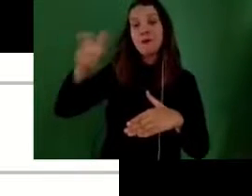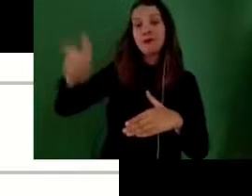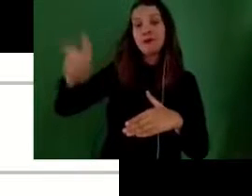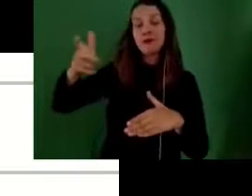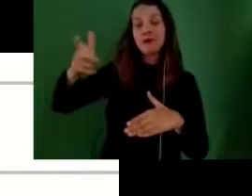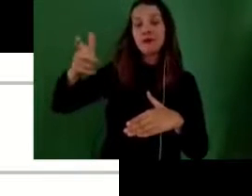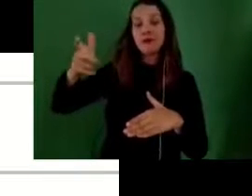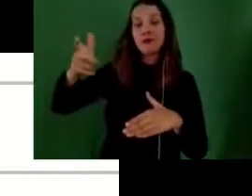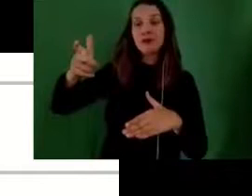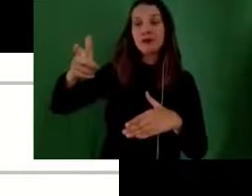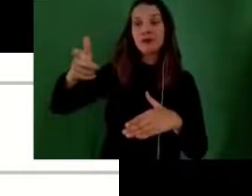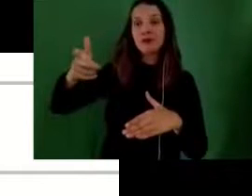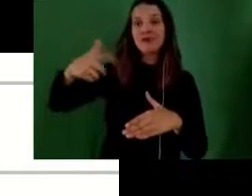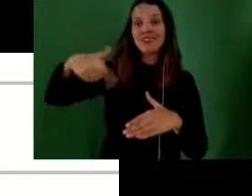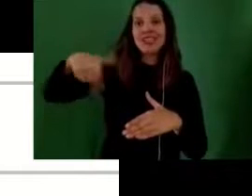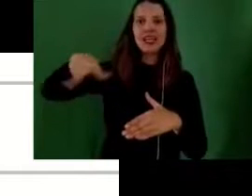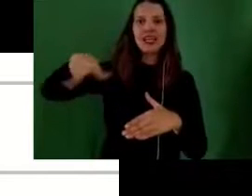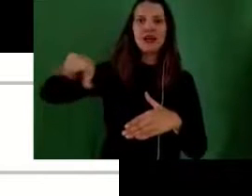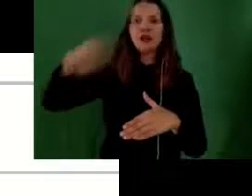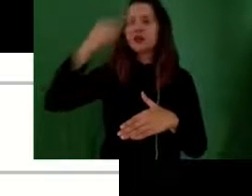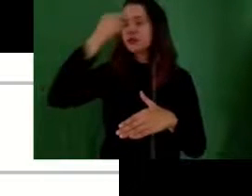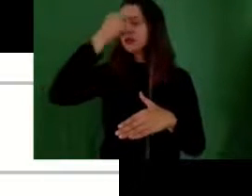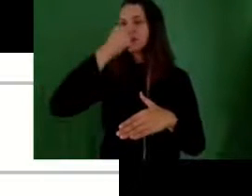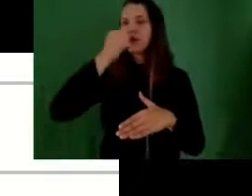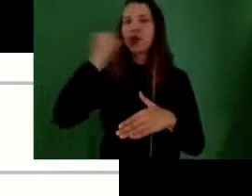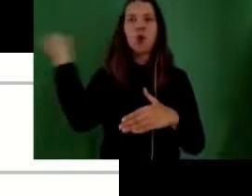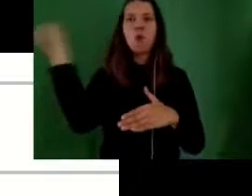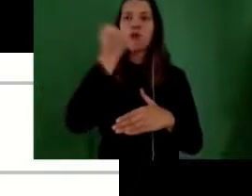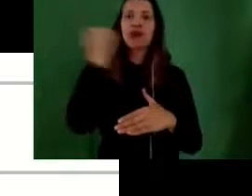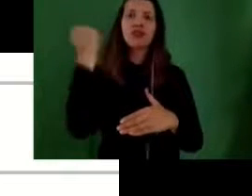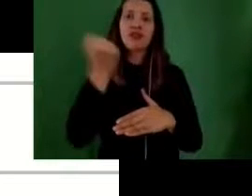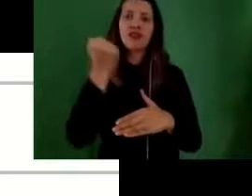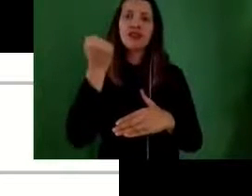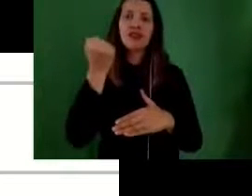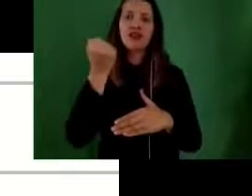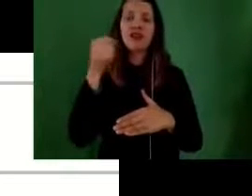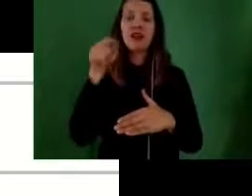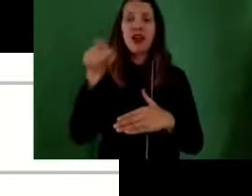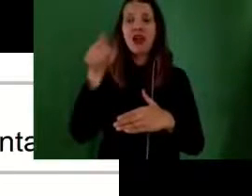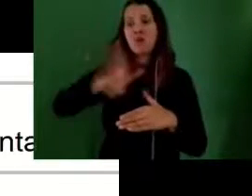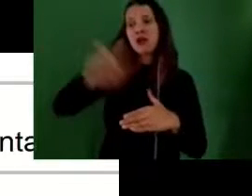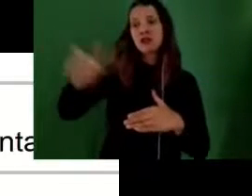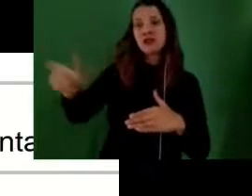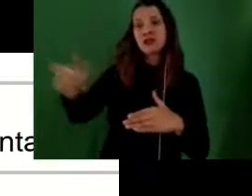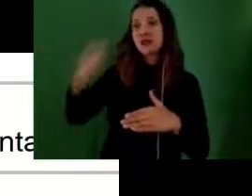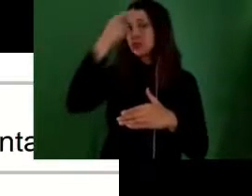menos, es bastante numerosa. Bueno,